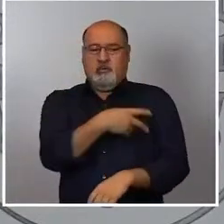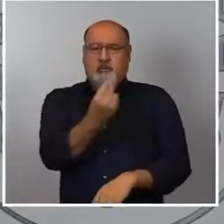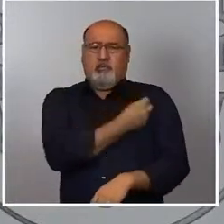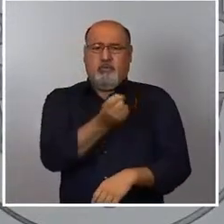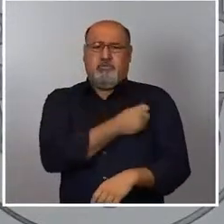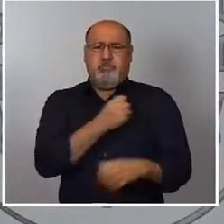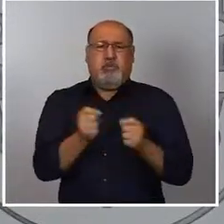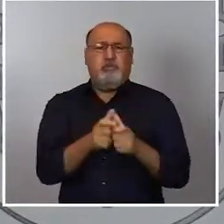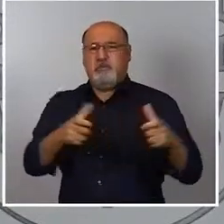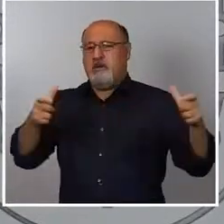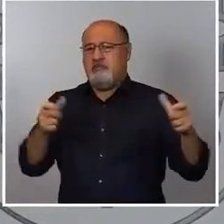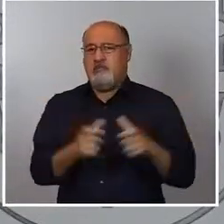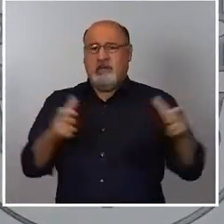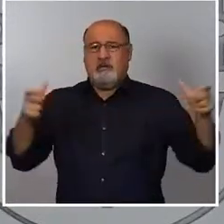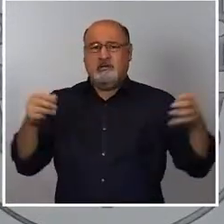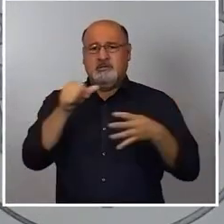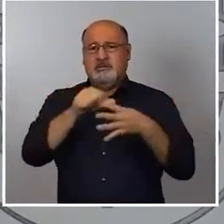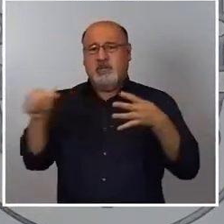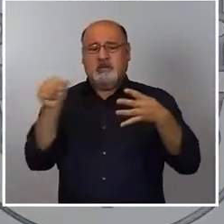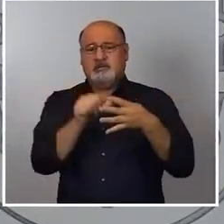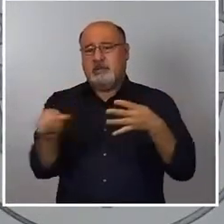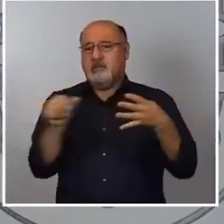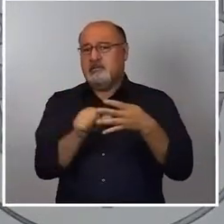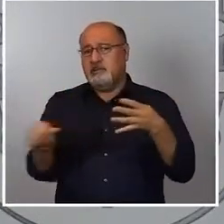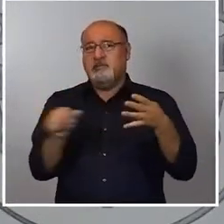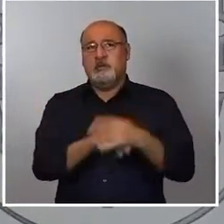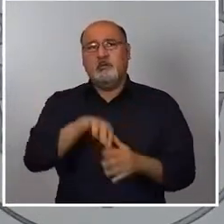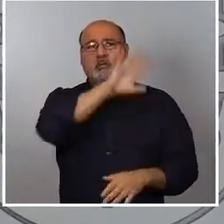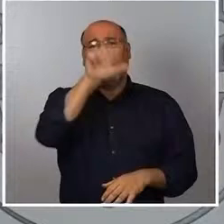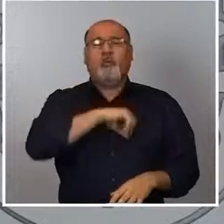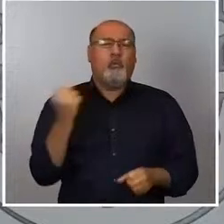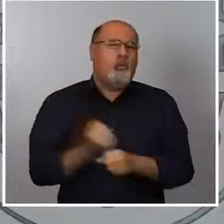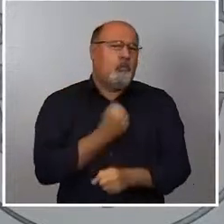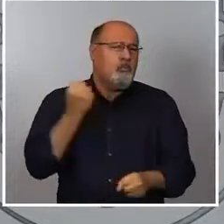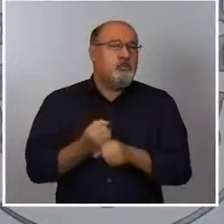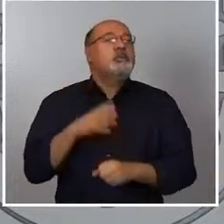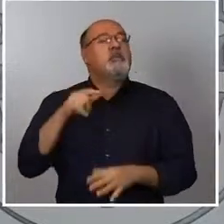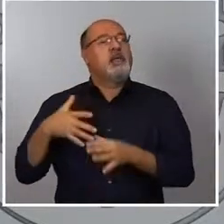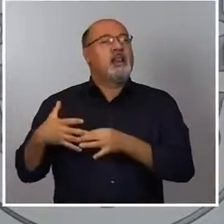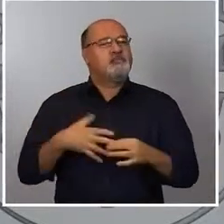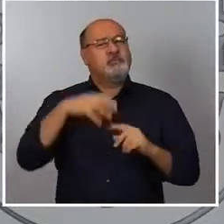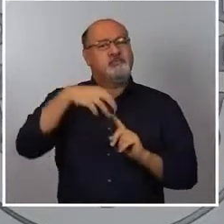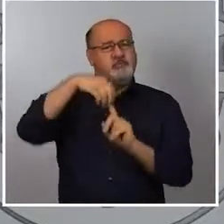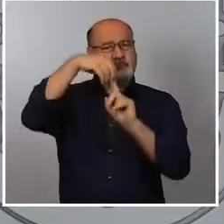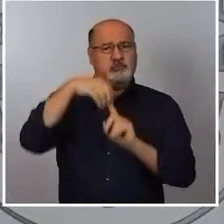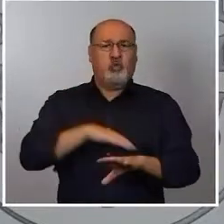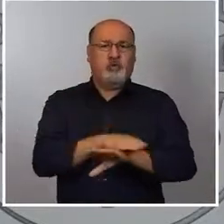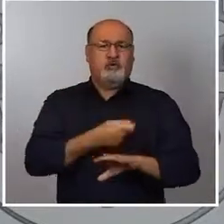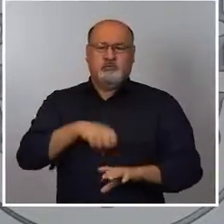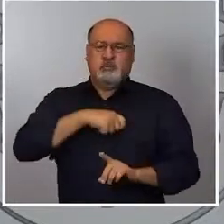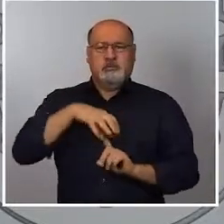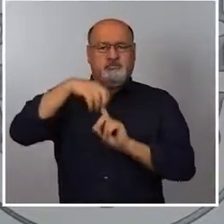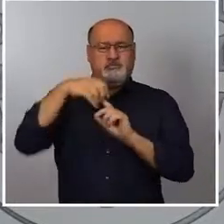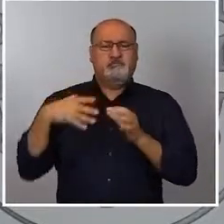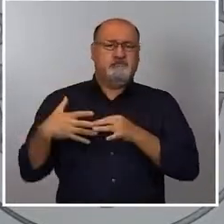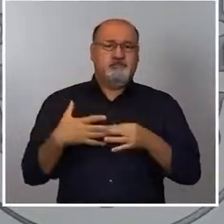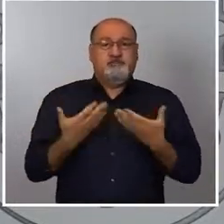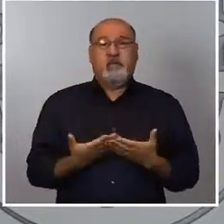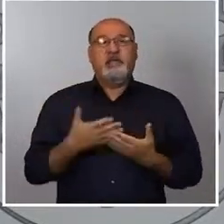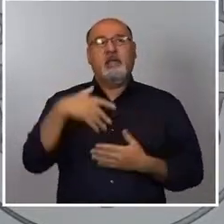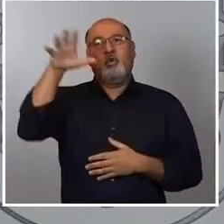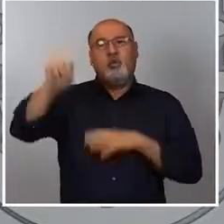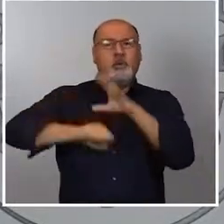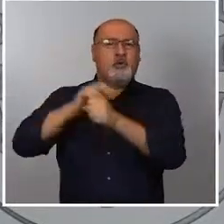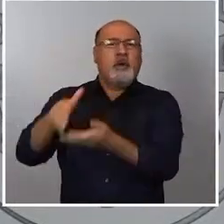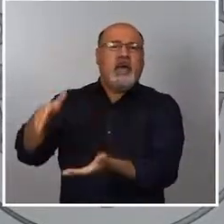allí están trabajando las comunidades autónomas con el liderazgo también del gobierno de españa y esa estrategia de compra anticipada y la unión europea que nos